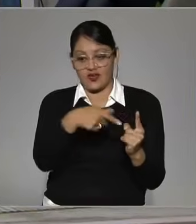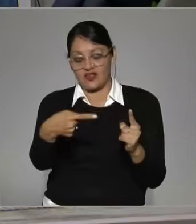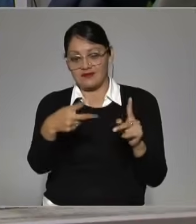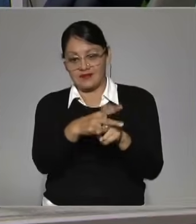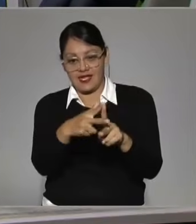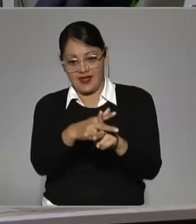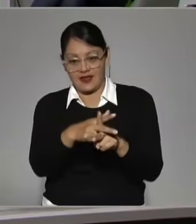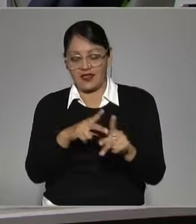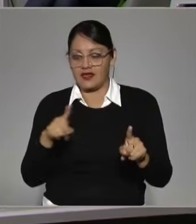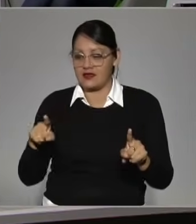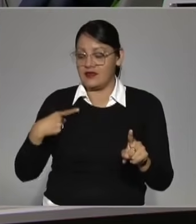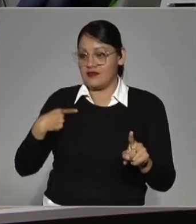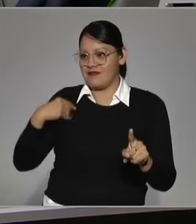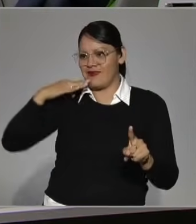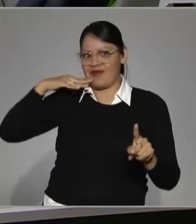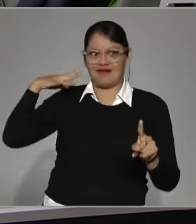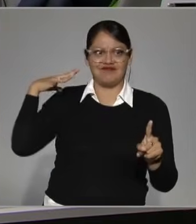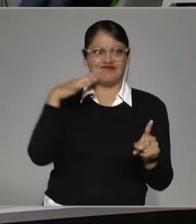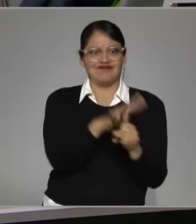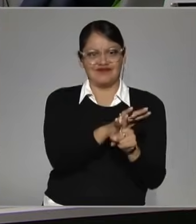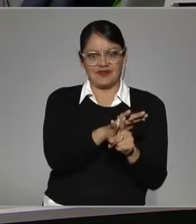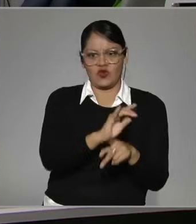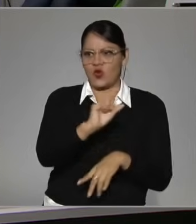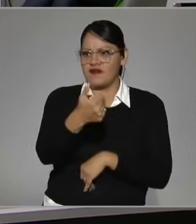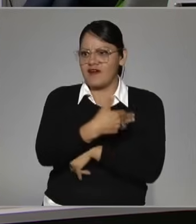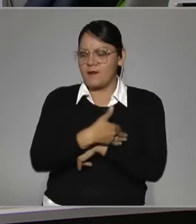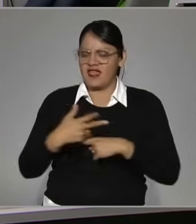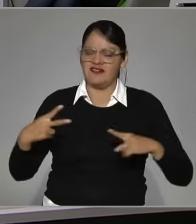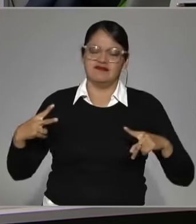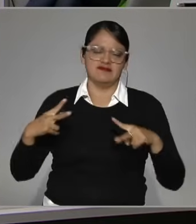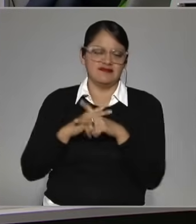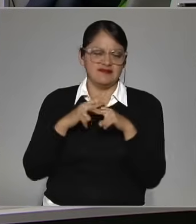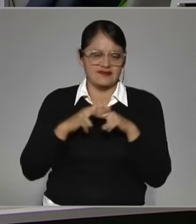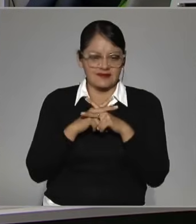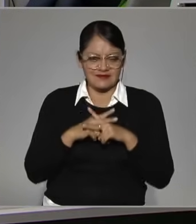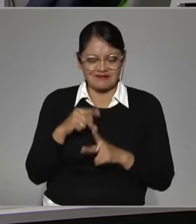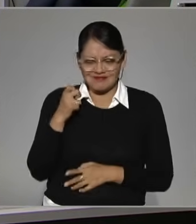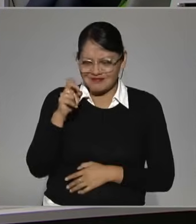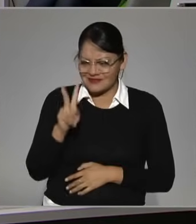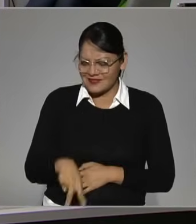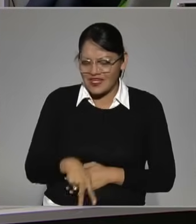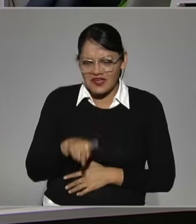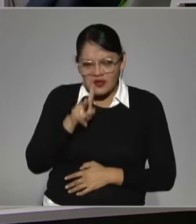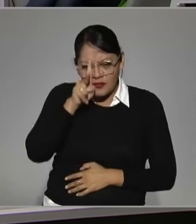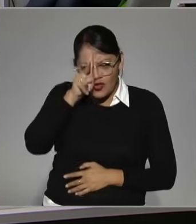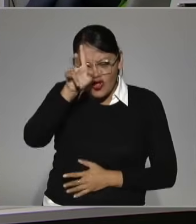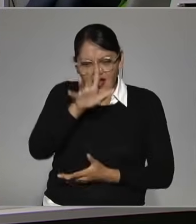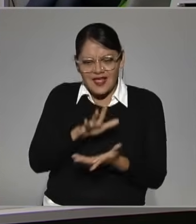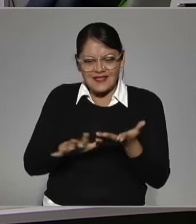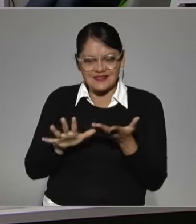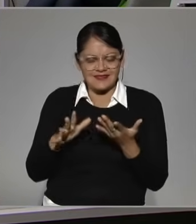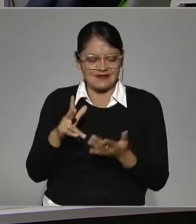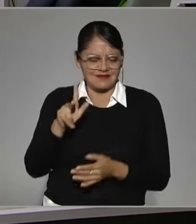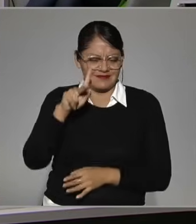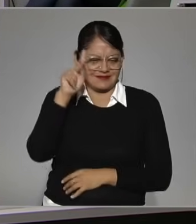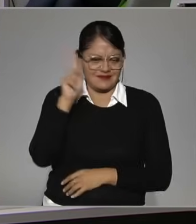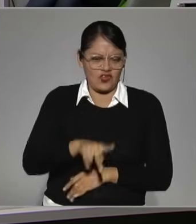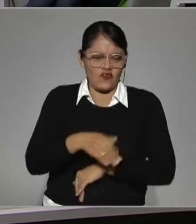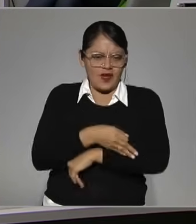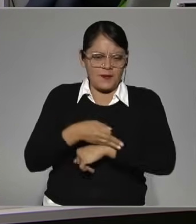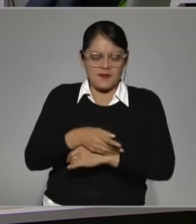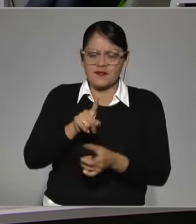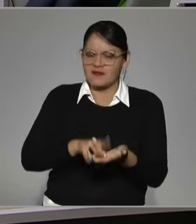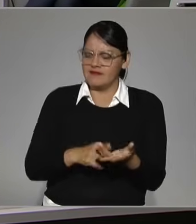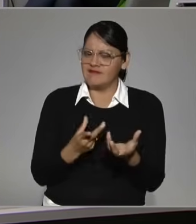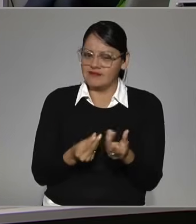las familias y es algo de verdad que te hace reflexionar mucho el grado de violencia que puede existir dentro de la familia